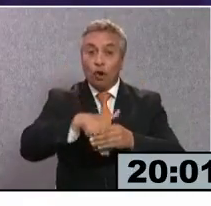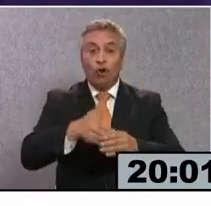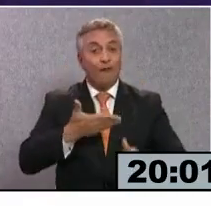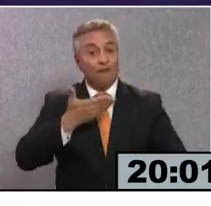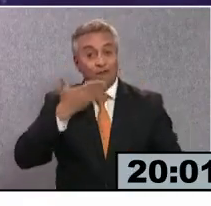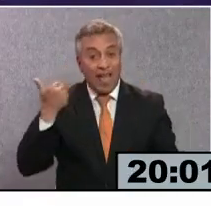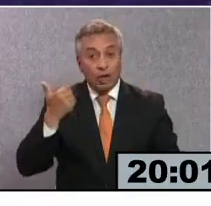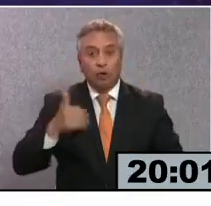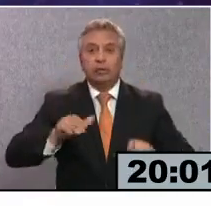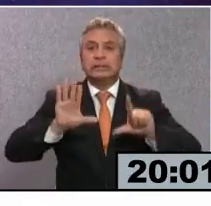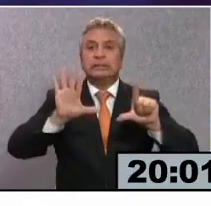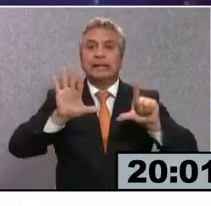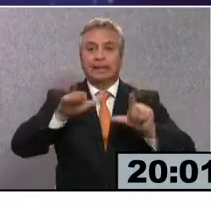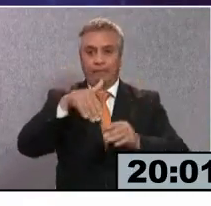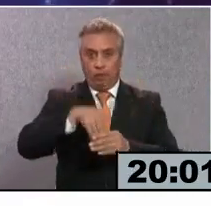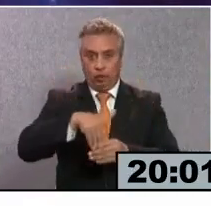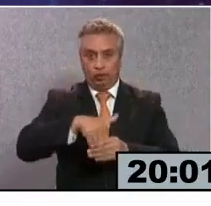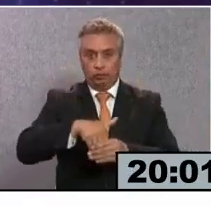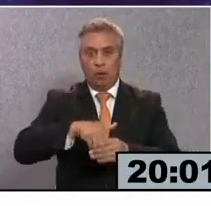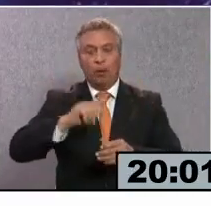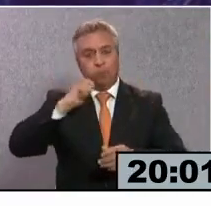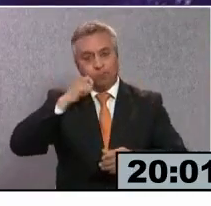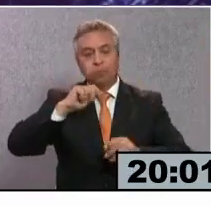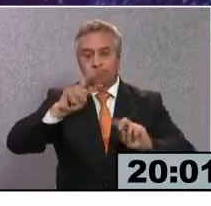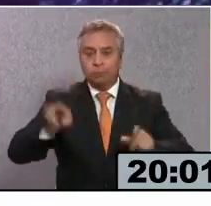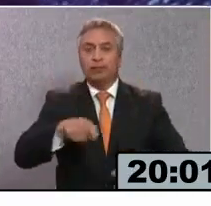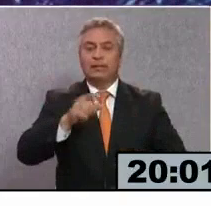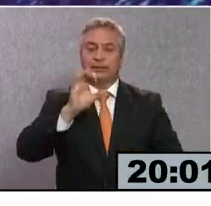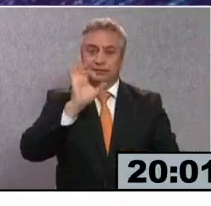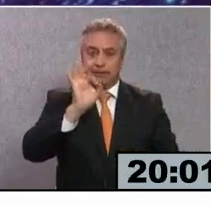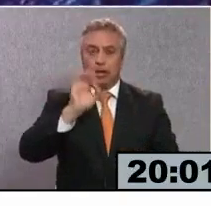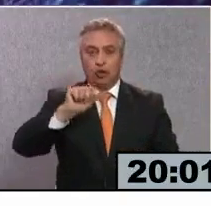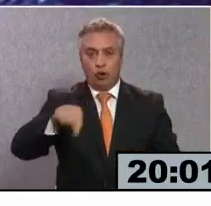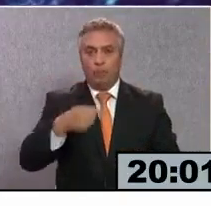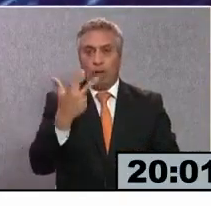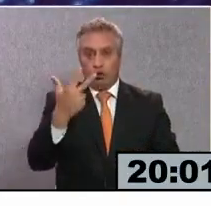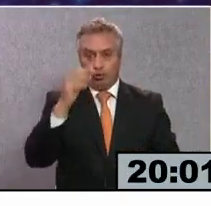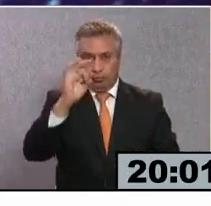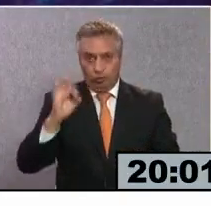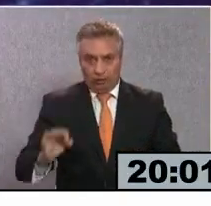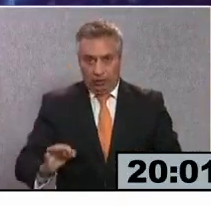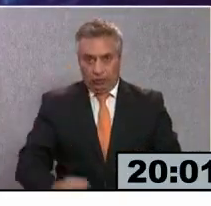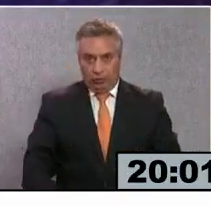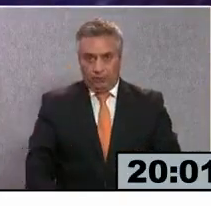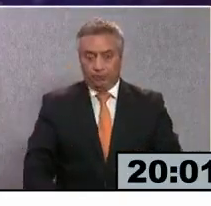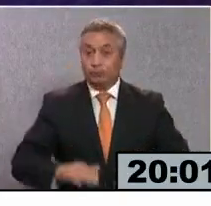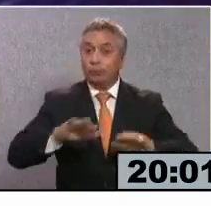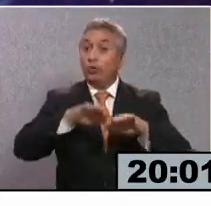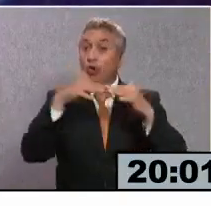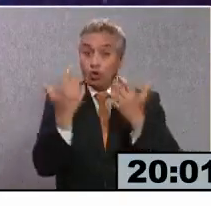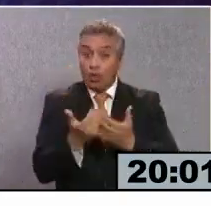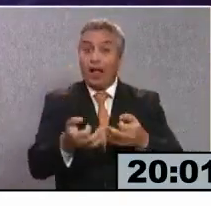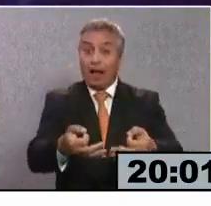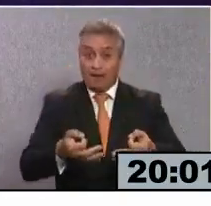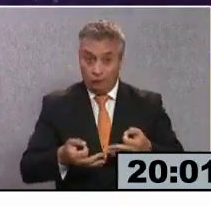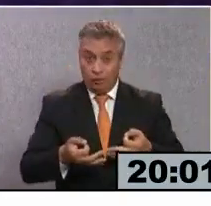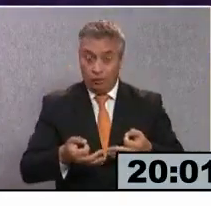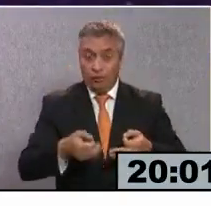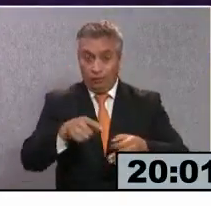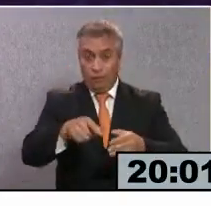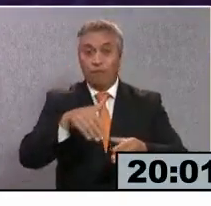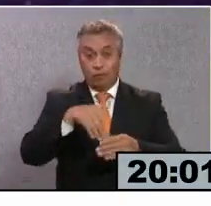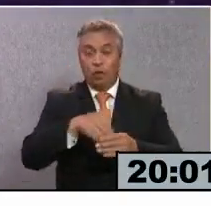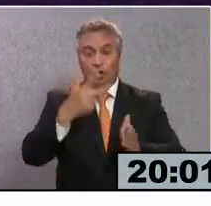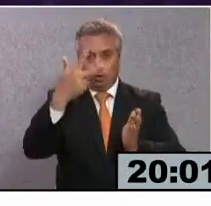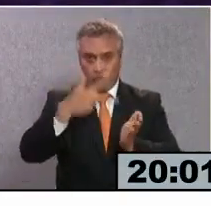blanco, 7 votos, correspondiente al 0.08%. Total de la votación,